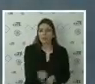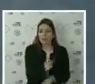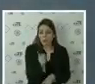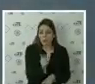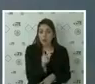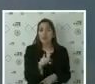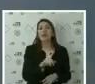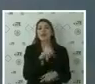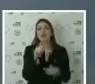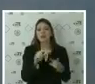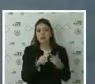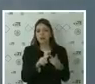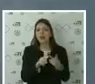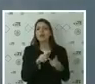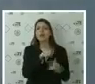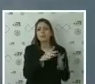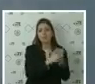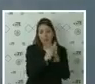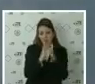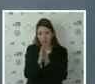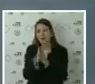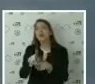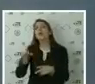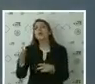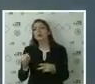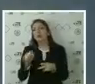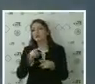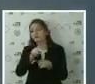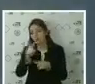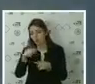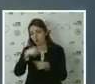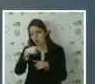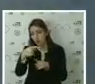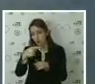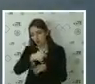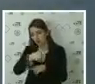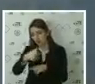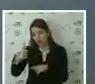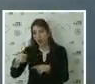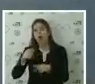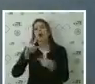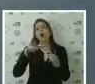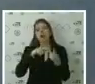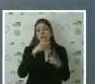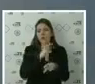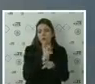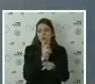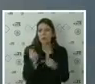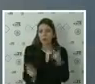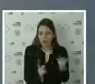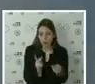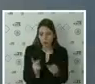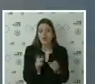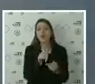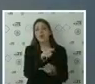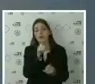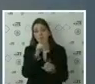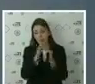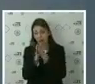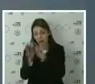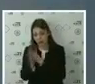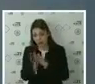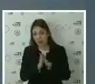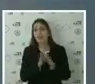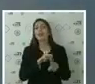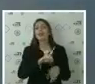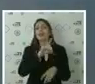una segunda pregunta detonadora y en una tercera ronda haremos las reflexiones finales a manera de conclusión y